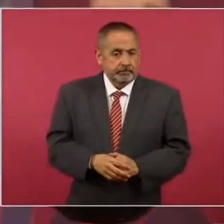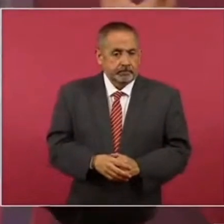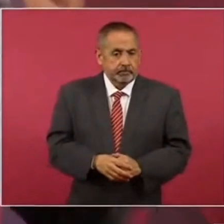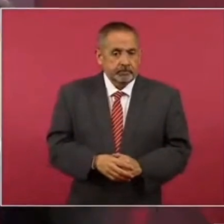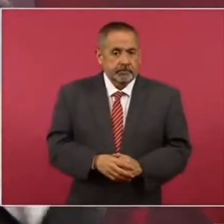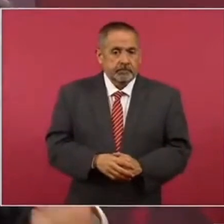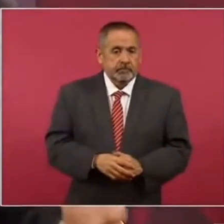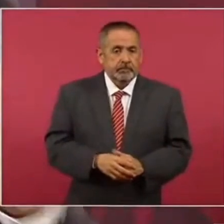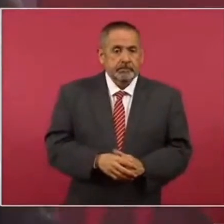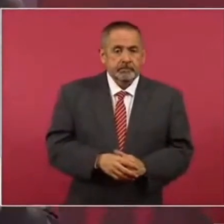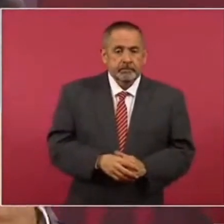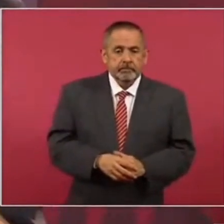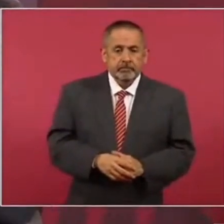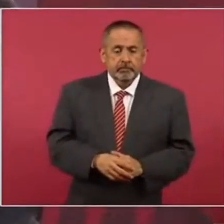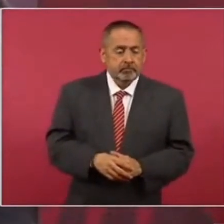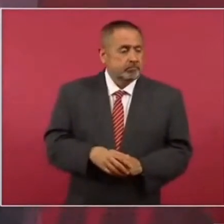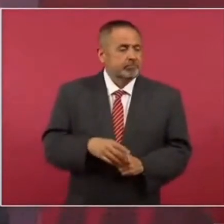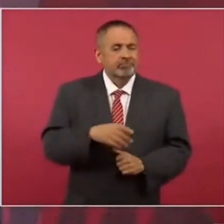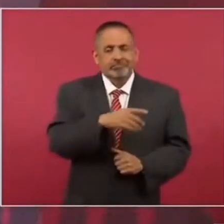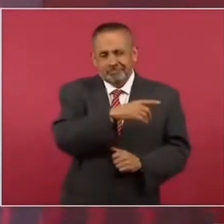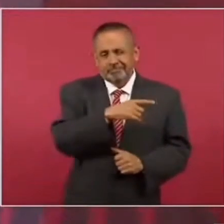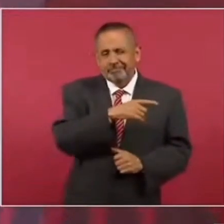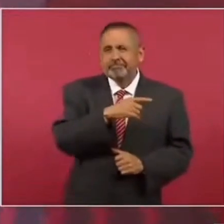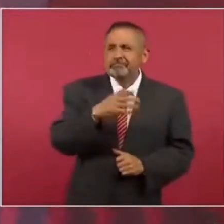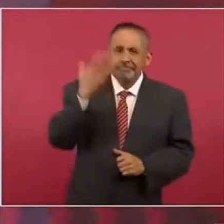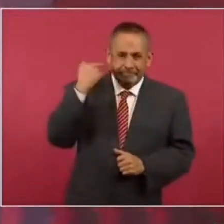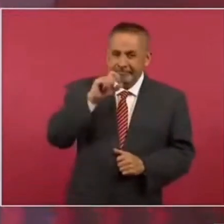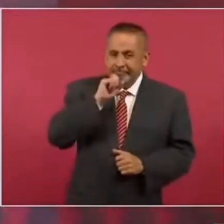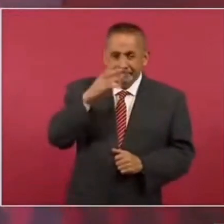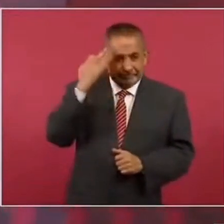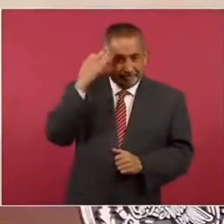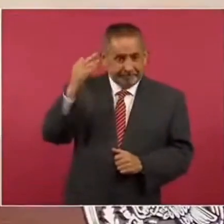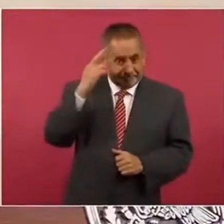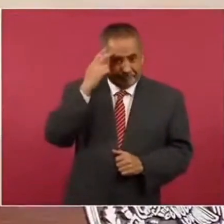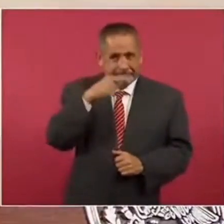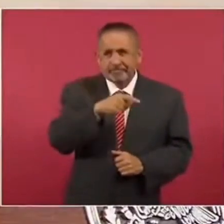Se mantenía una república